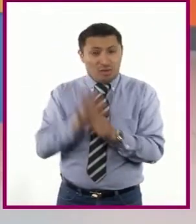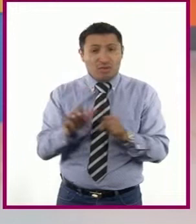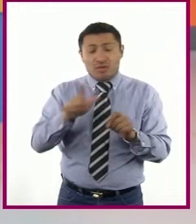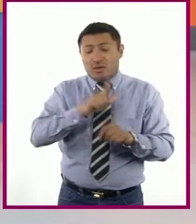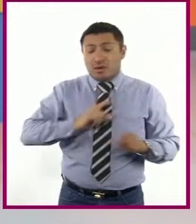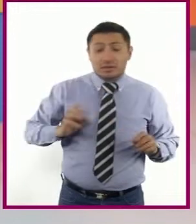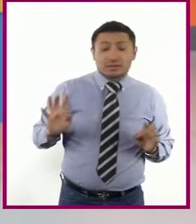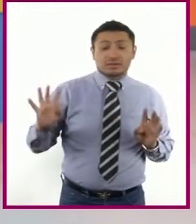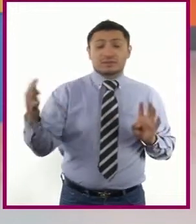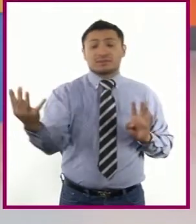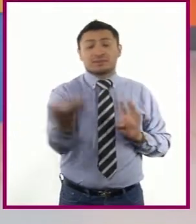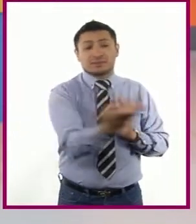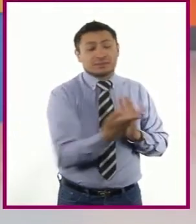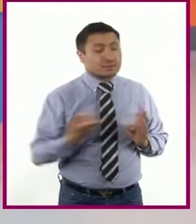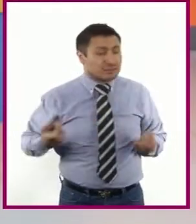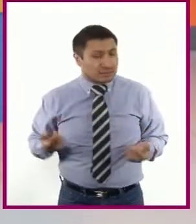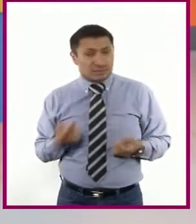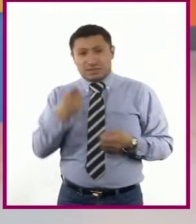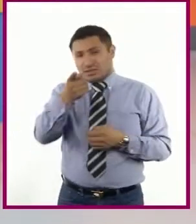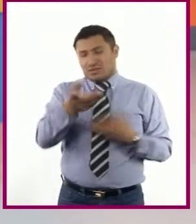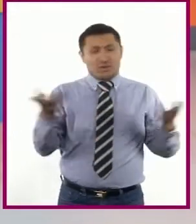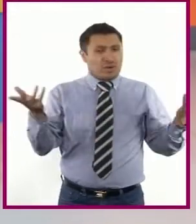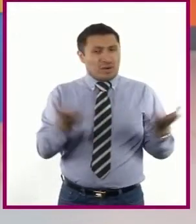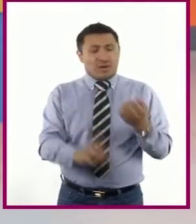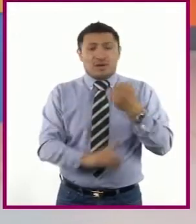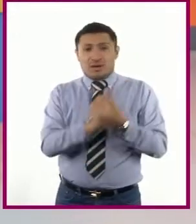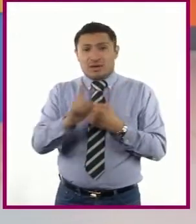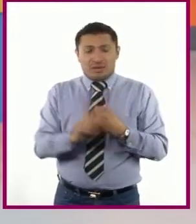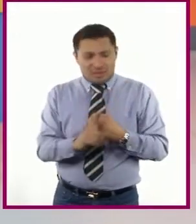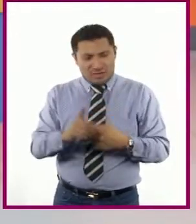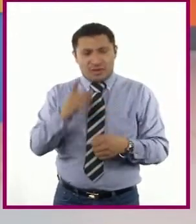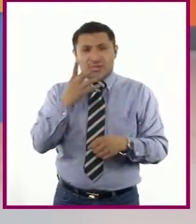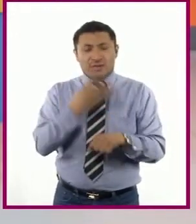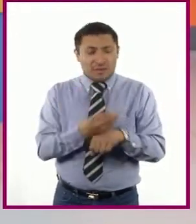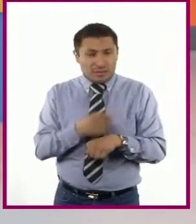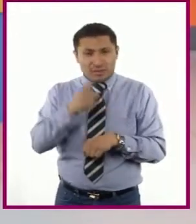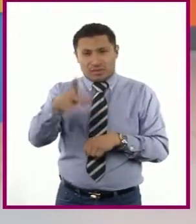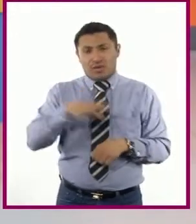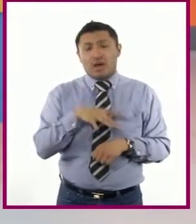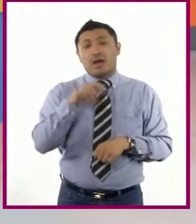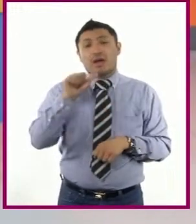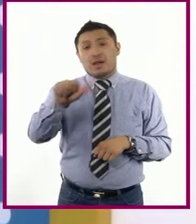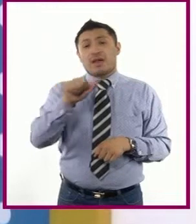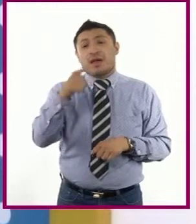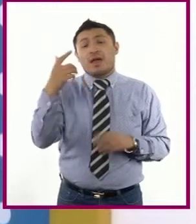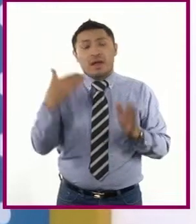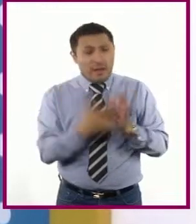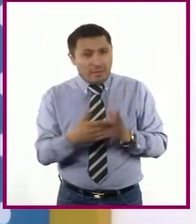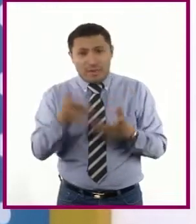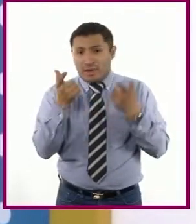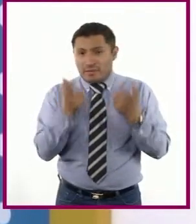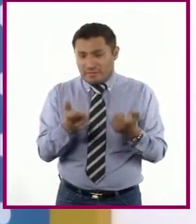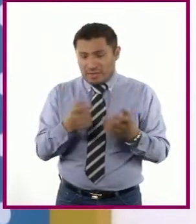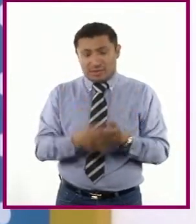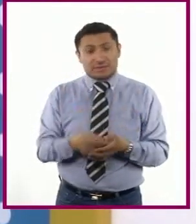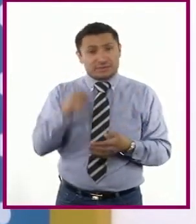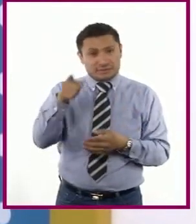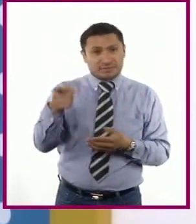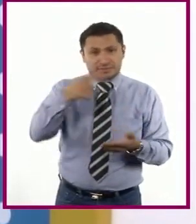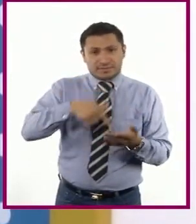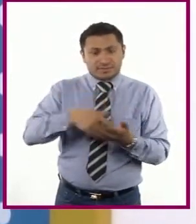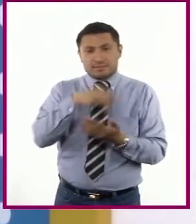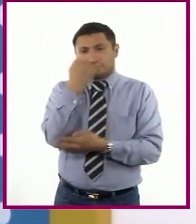Para realizar este trabajo, cuentan con un presupuesto de 16,000 pesos. En ese jardín de